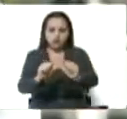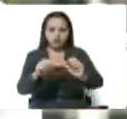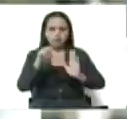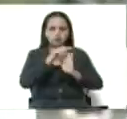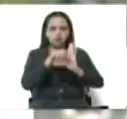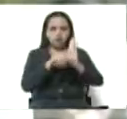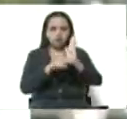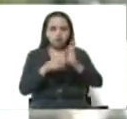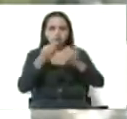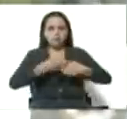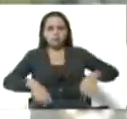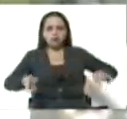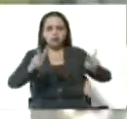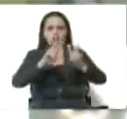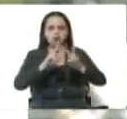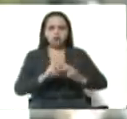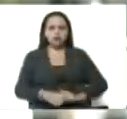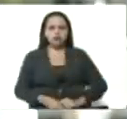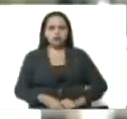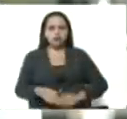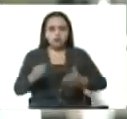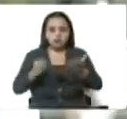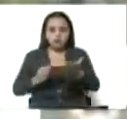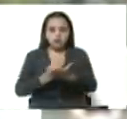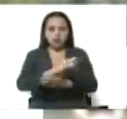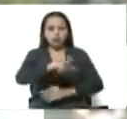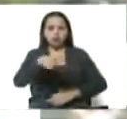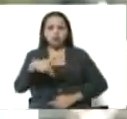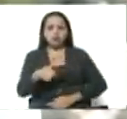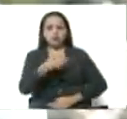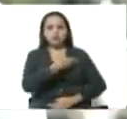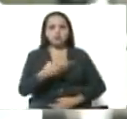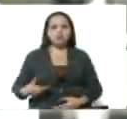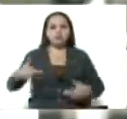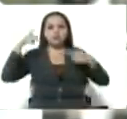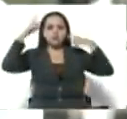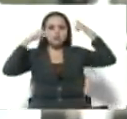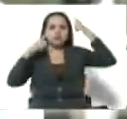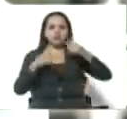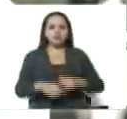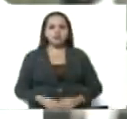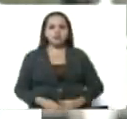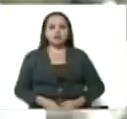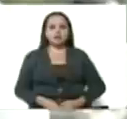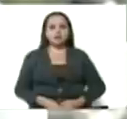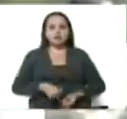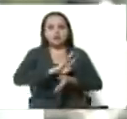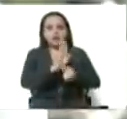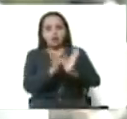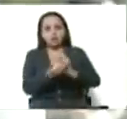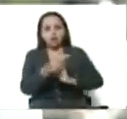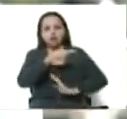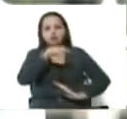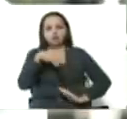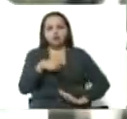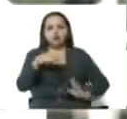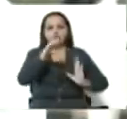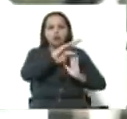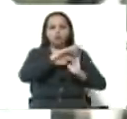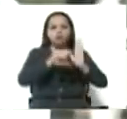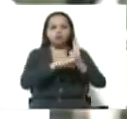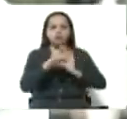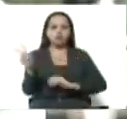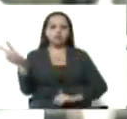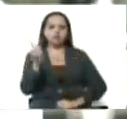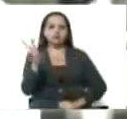valores al legado de nuestro comandante chávez ajustado a nuestra constitución de la república